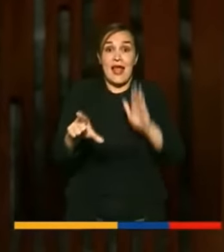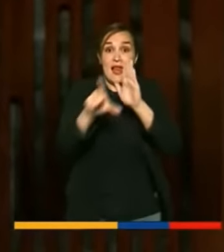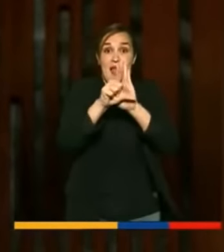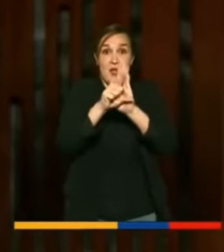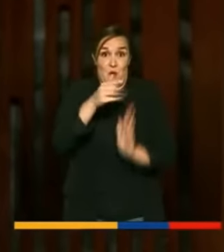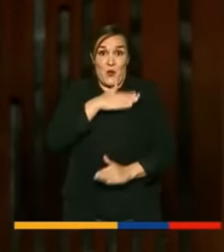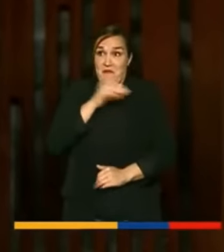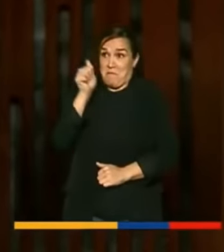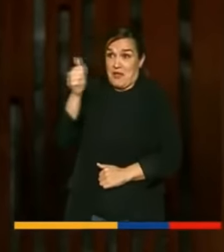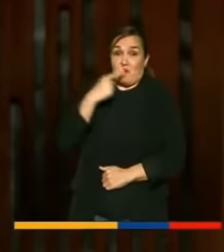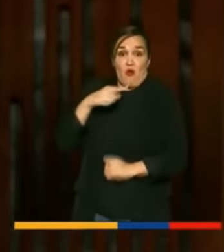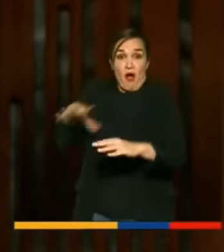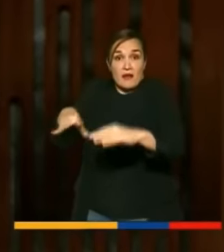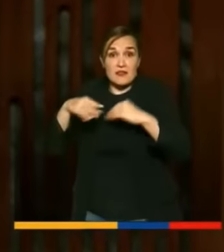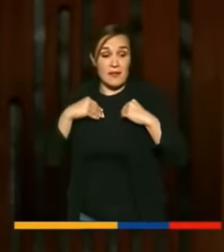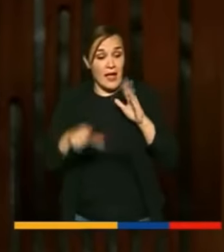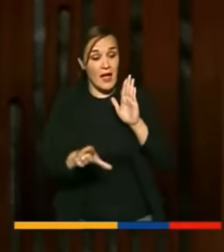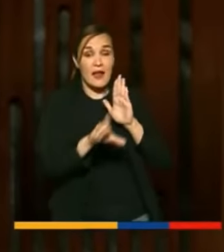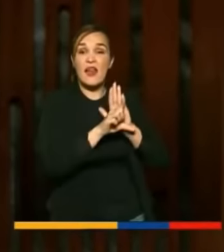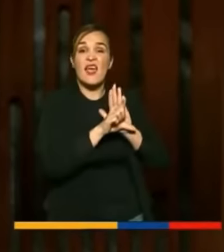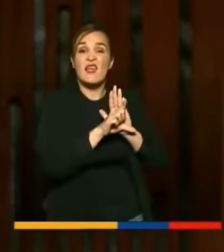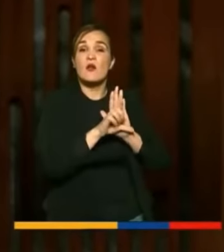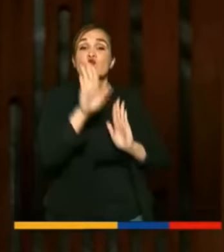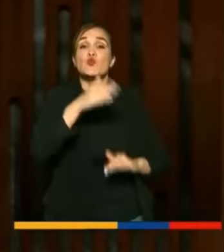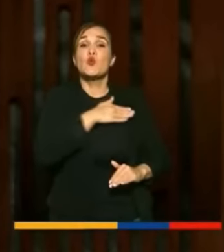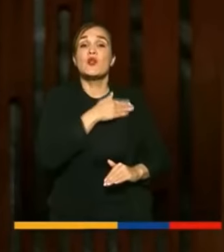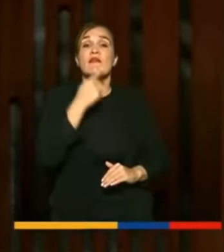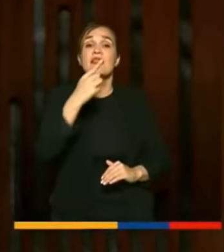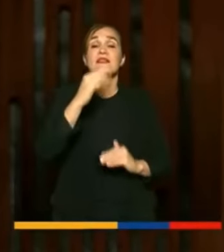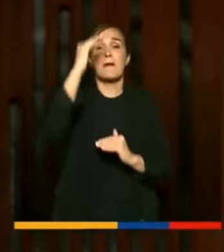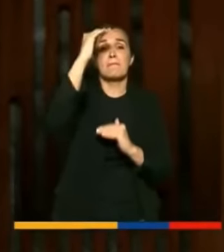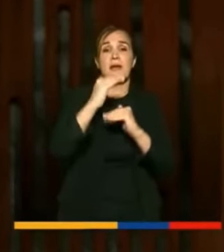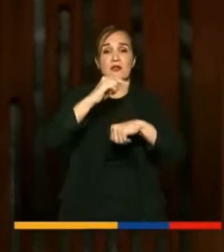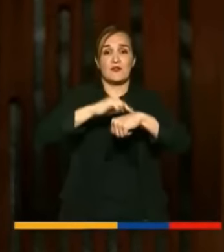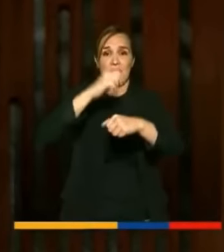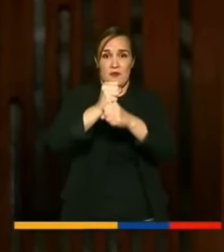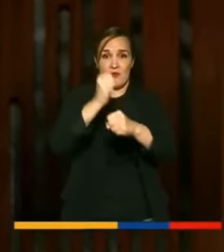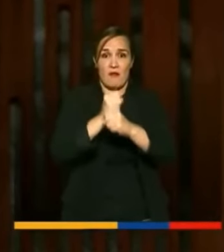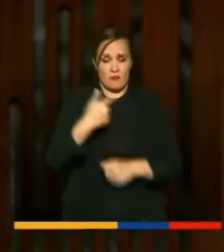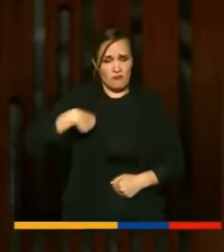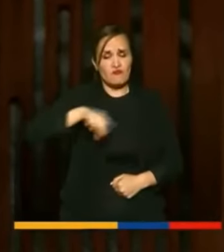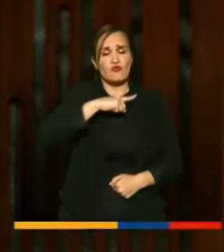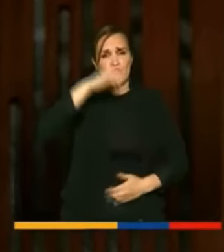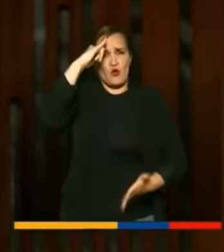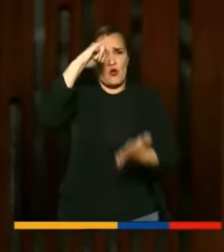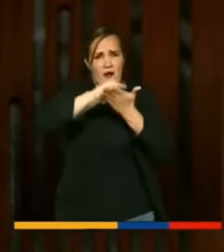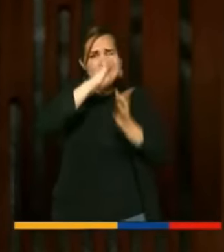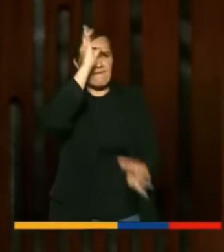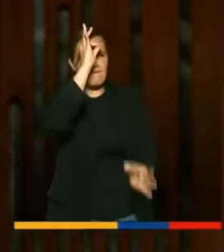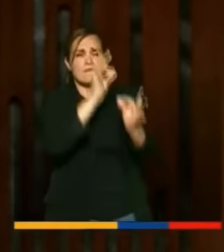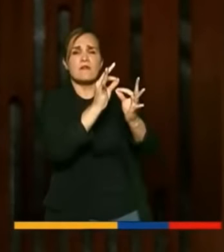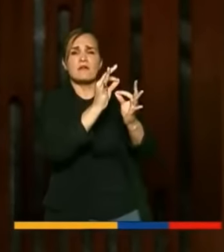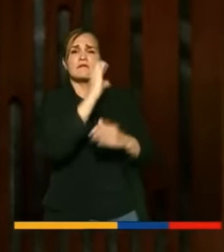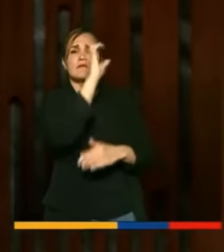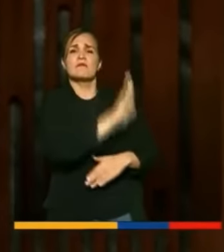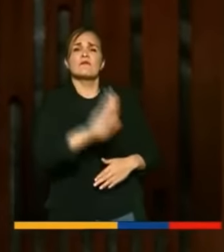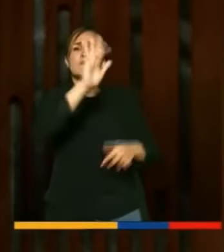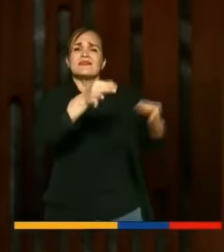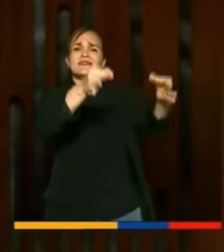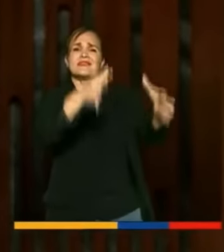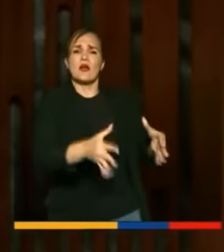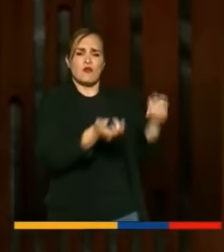aprobada en el gobierno anterior de reducción de jornada. Creemos en un país seguro que estimule la inversión,